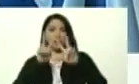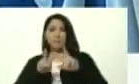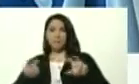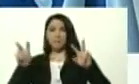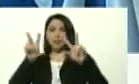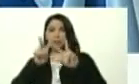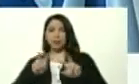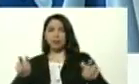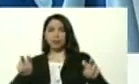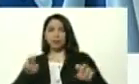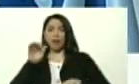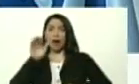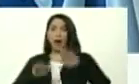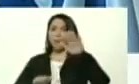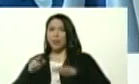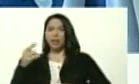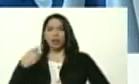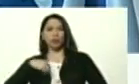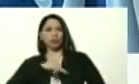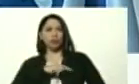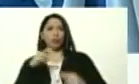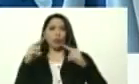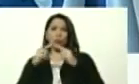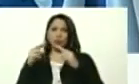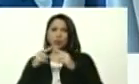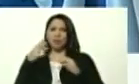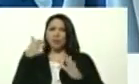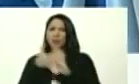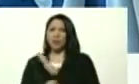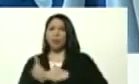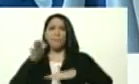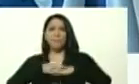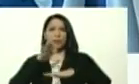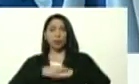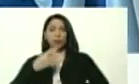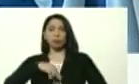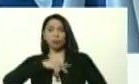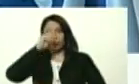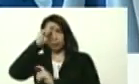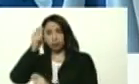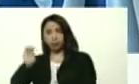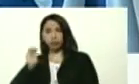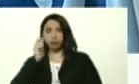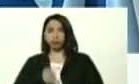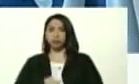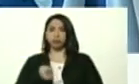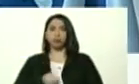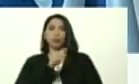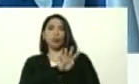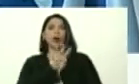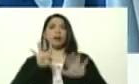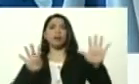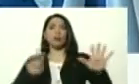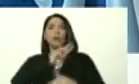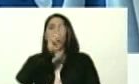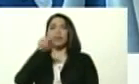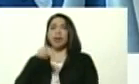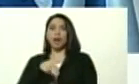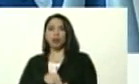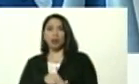investigaciones, apenas conocimos de estos hechos, comisionamos a los fiscales 49